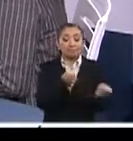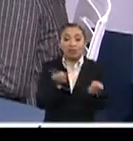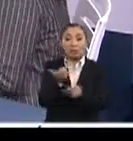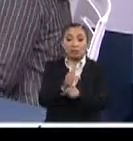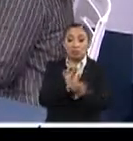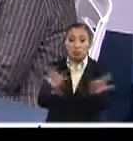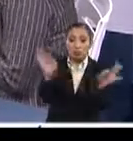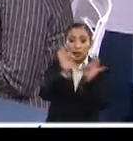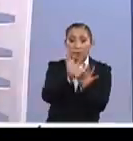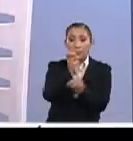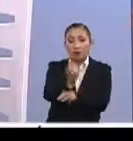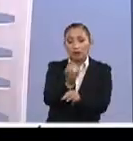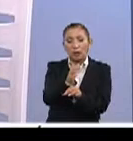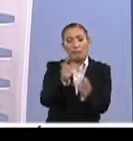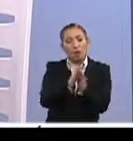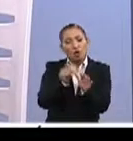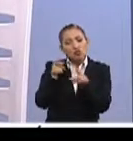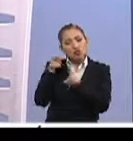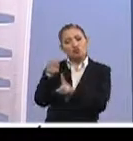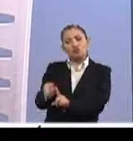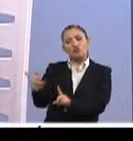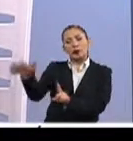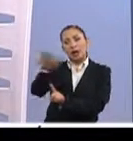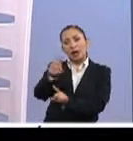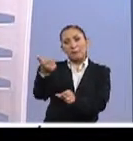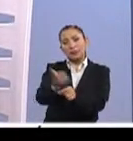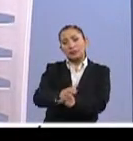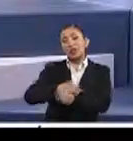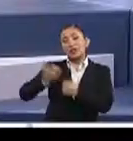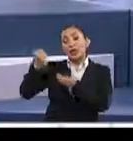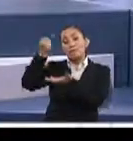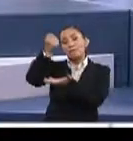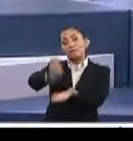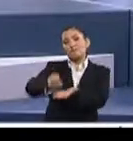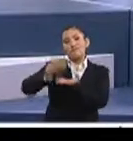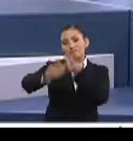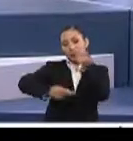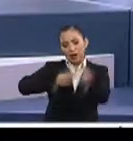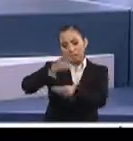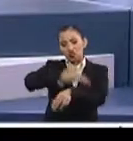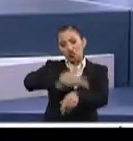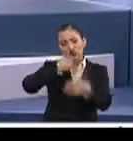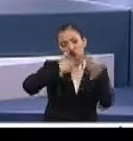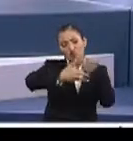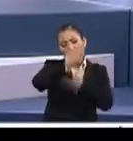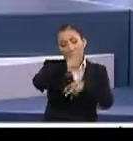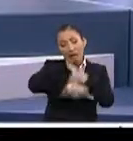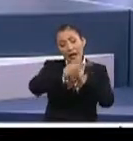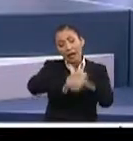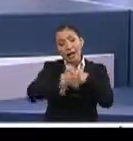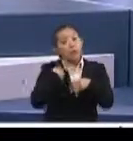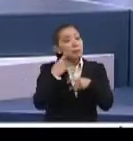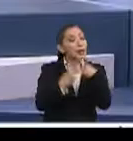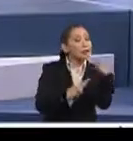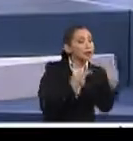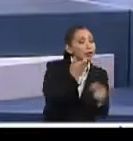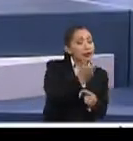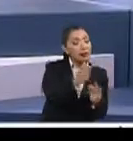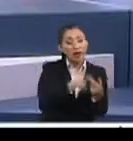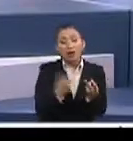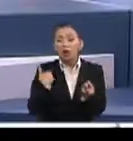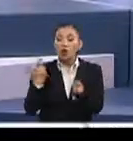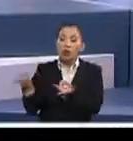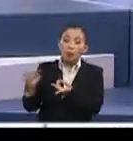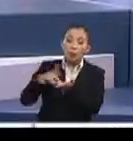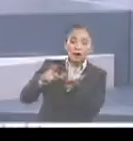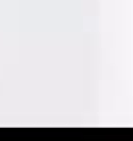es muy importante, sin embargo va muy orientada a la administración de inversiones, de gestión del riesgo operativo y crediticio,